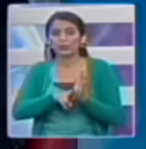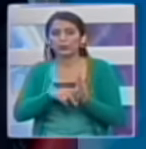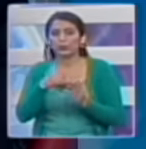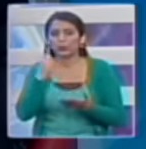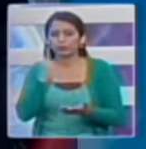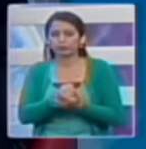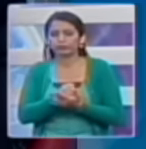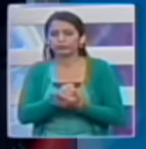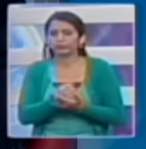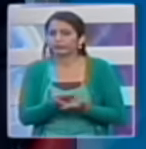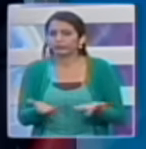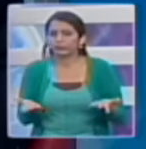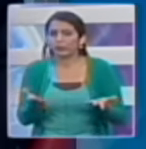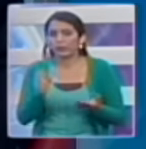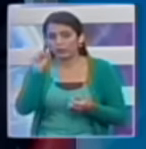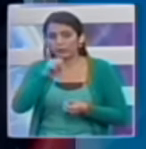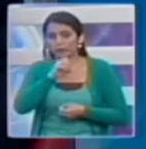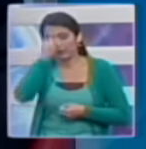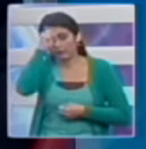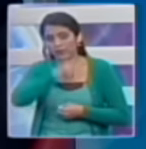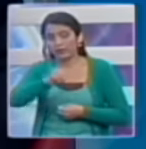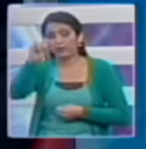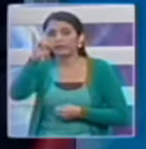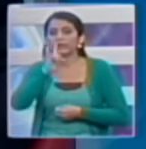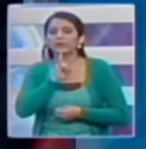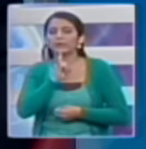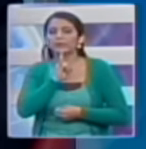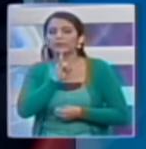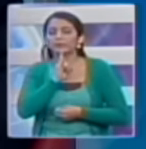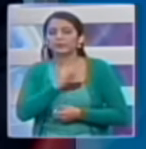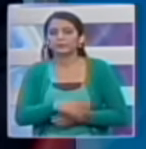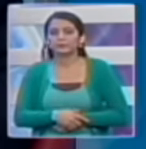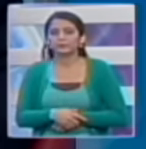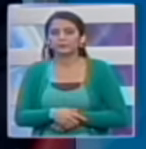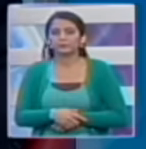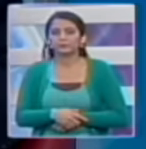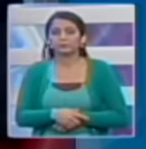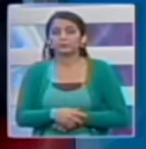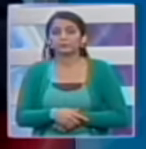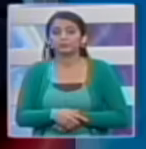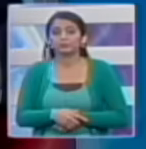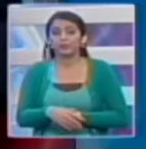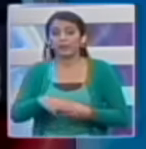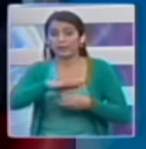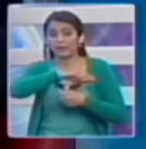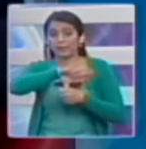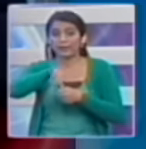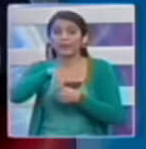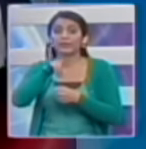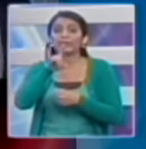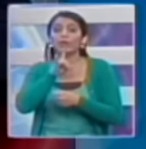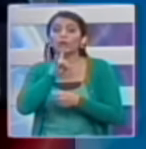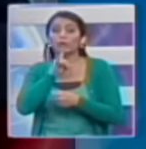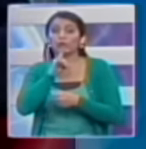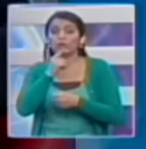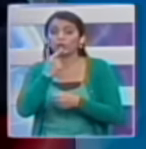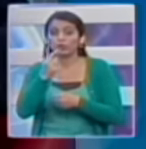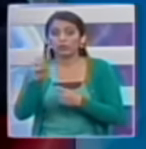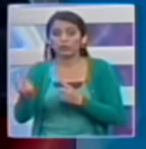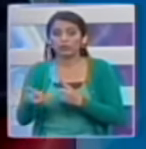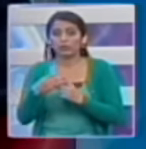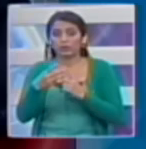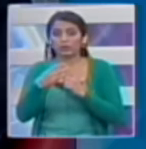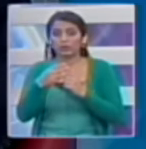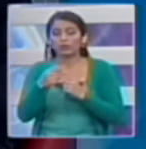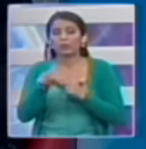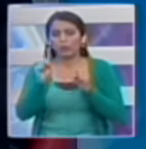proceso se realizará a través de la página web de la embajada estadounidense de manera gratuita desde el 4 de octubre hasta el 7